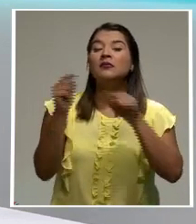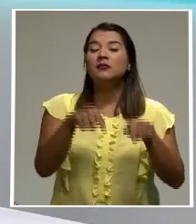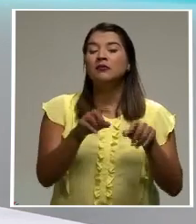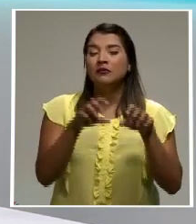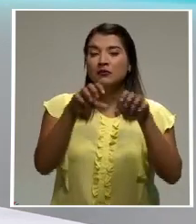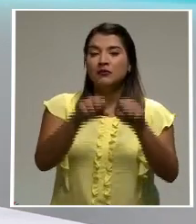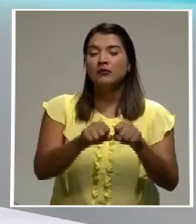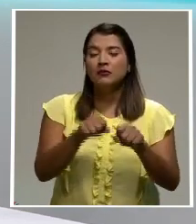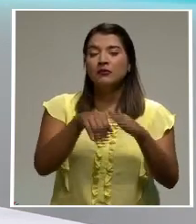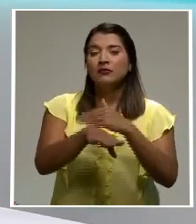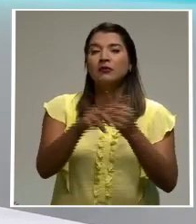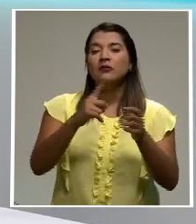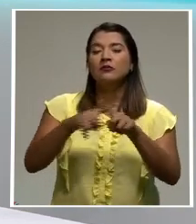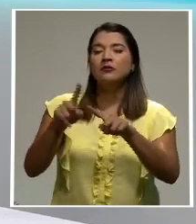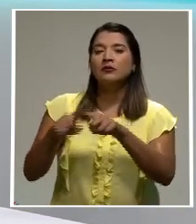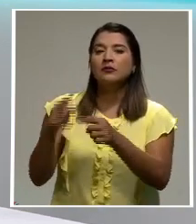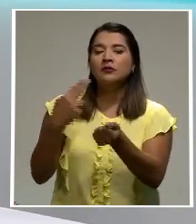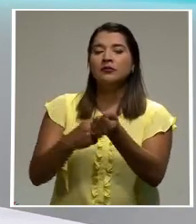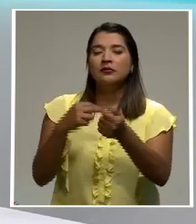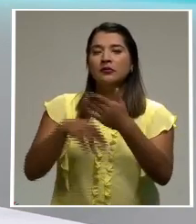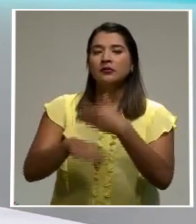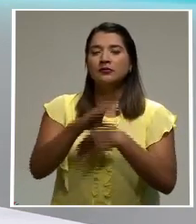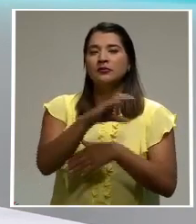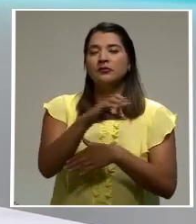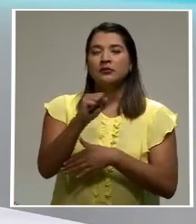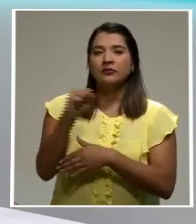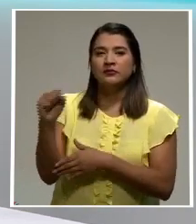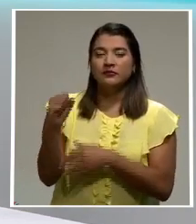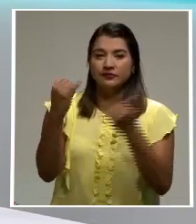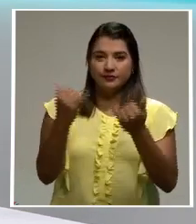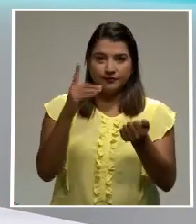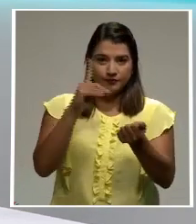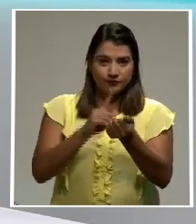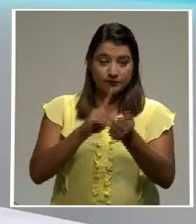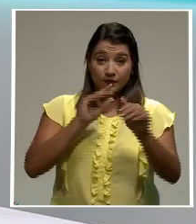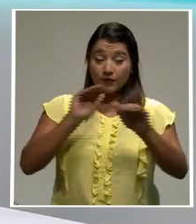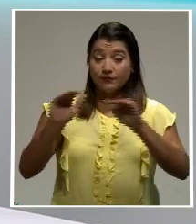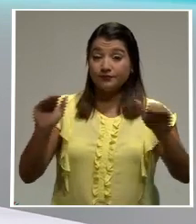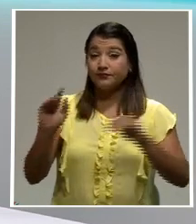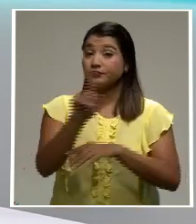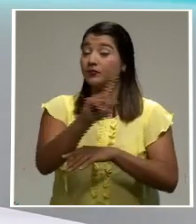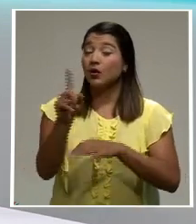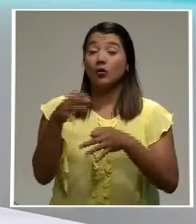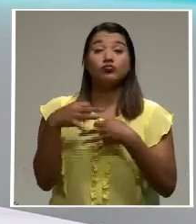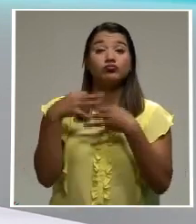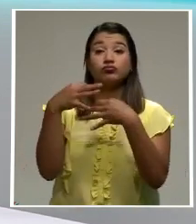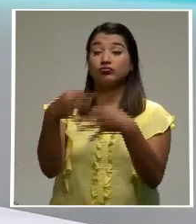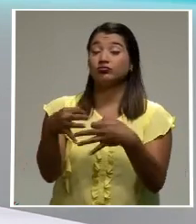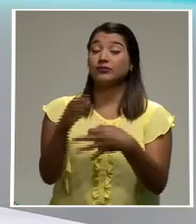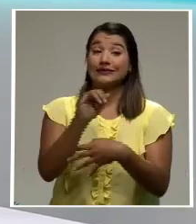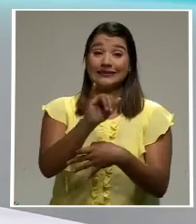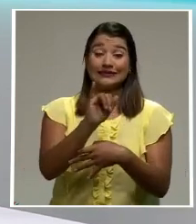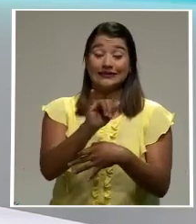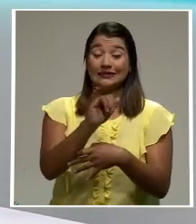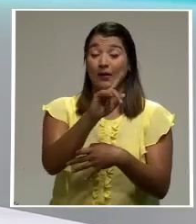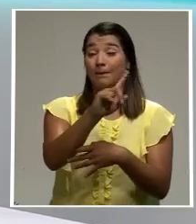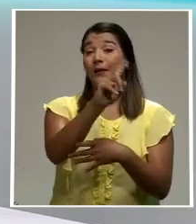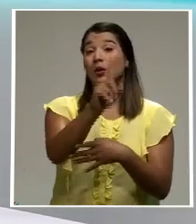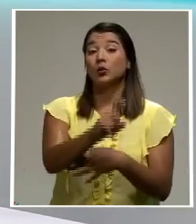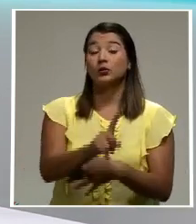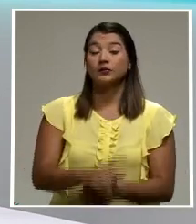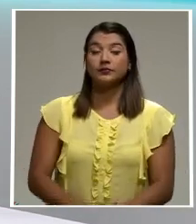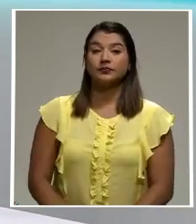distintos hospitales de la Caja. Los médicos hacen un llamado a no postergar este tipo de consulta médica.